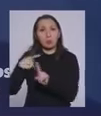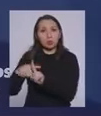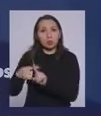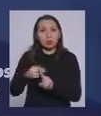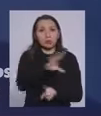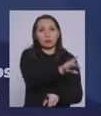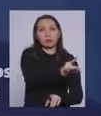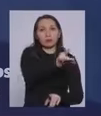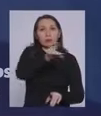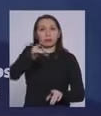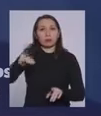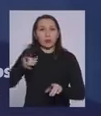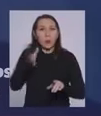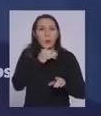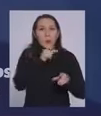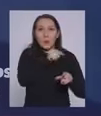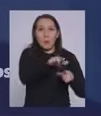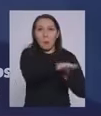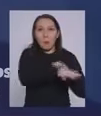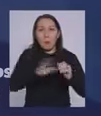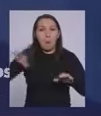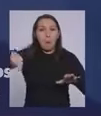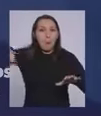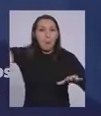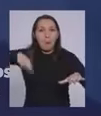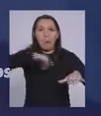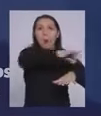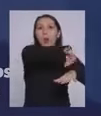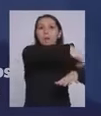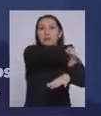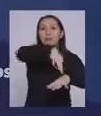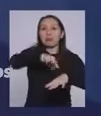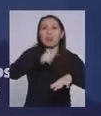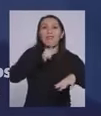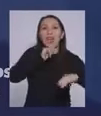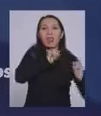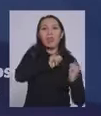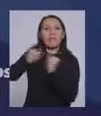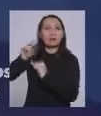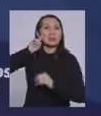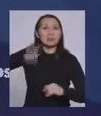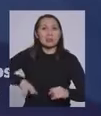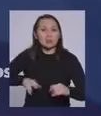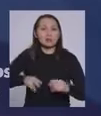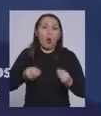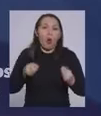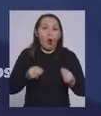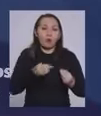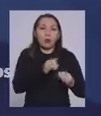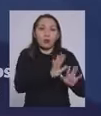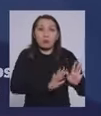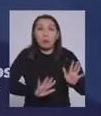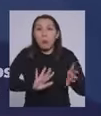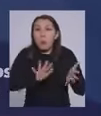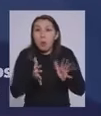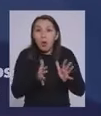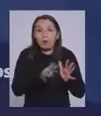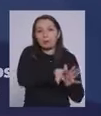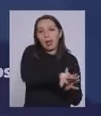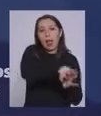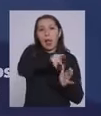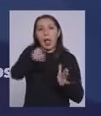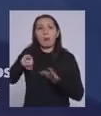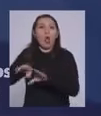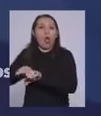positiva y que no había sido encontrada o no había sido informada, obviamente que de caso probable se pasa a